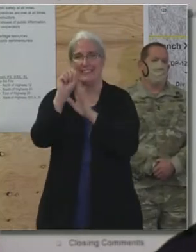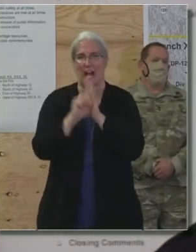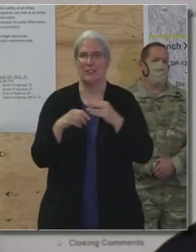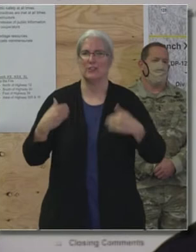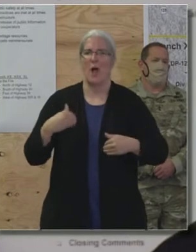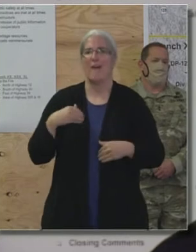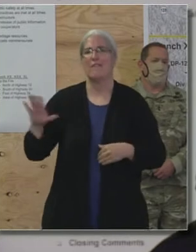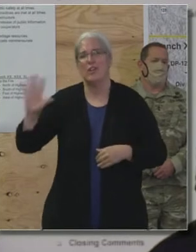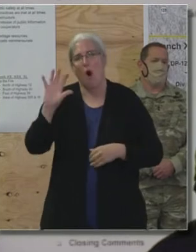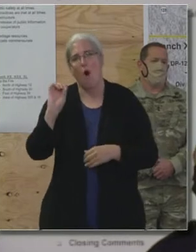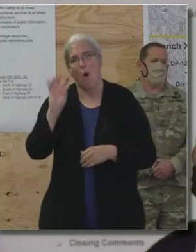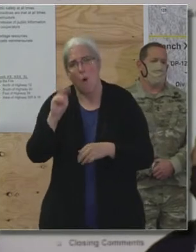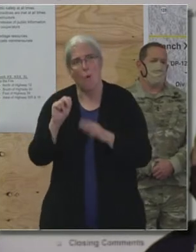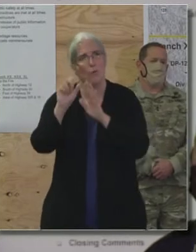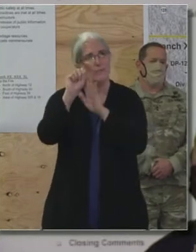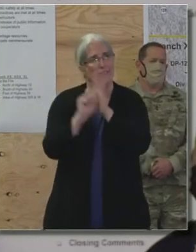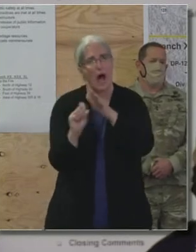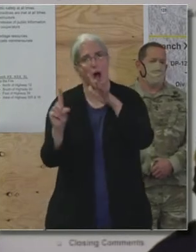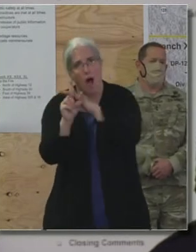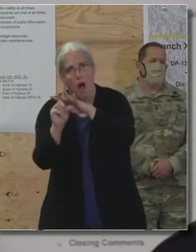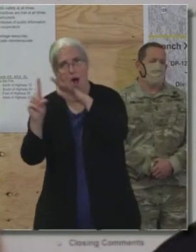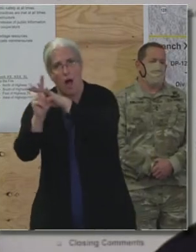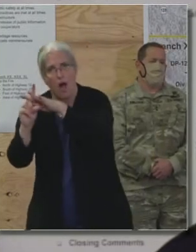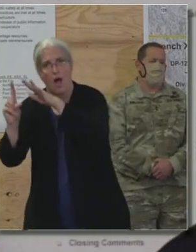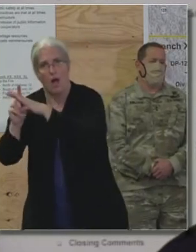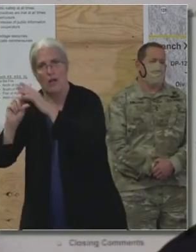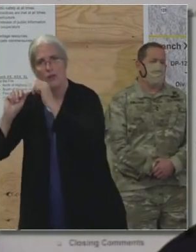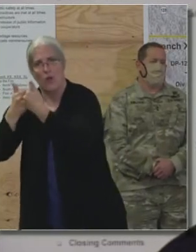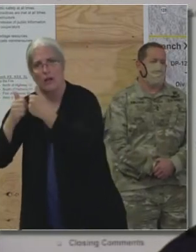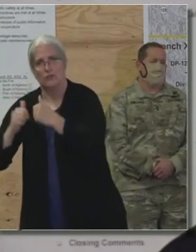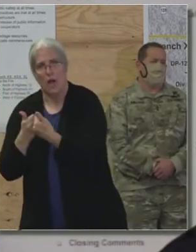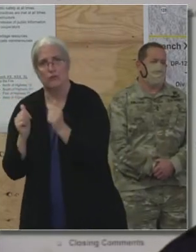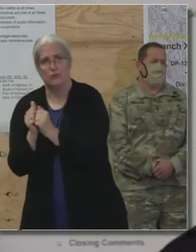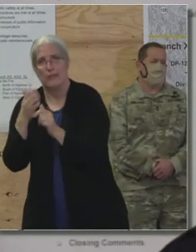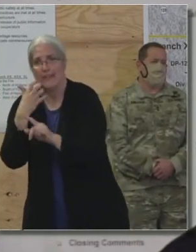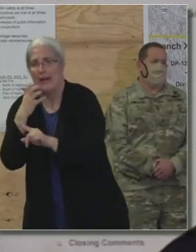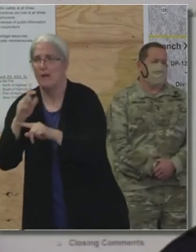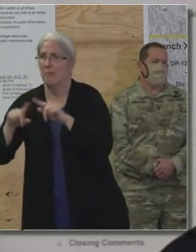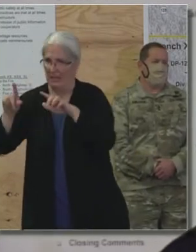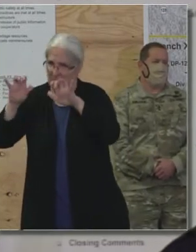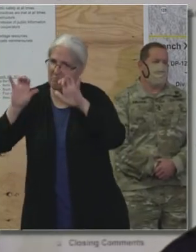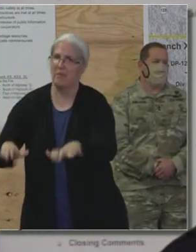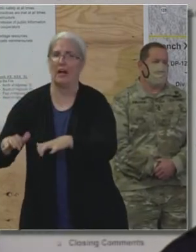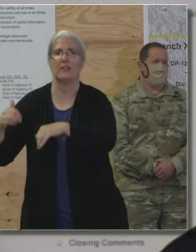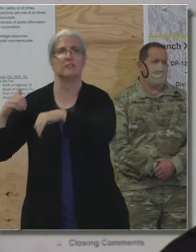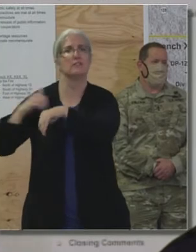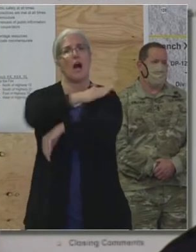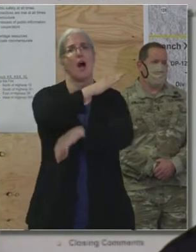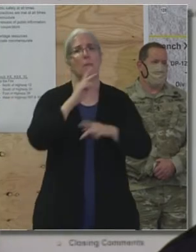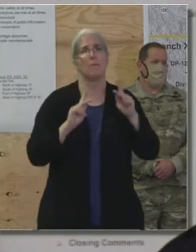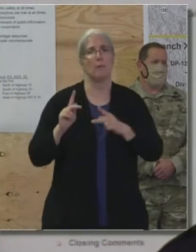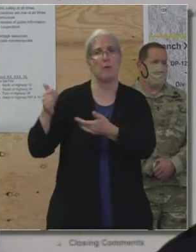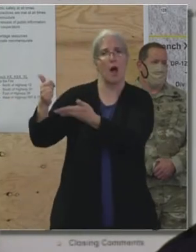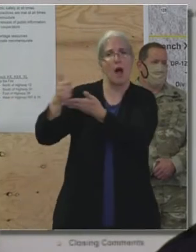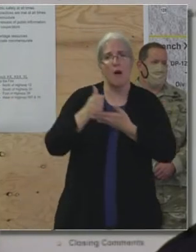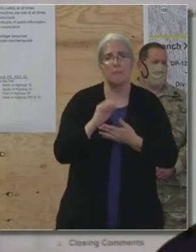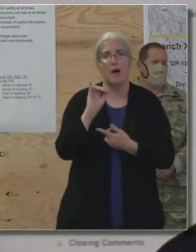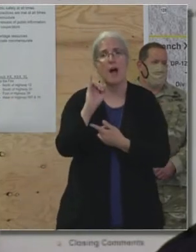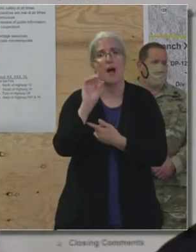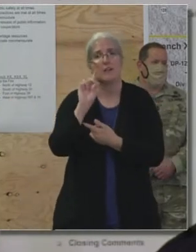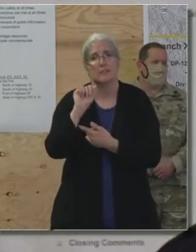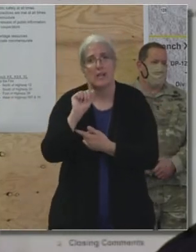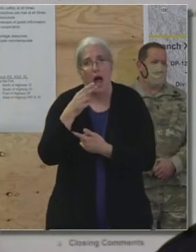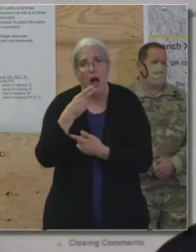retos domésticos en sus propios estados por la ola de calor y sin embargo nos ofrecen apoyo aéreo iata montana